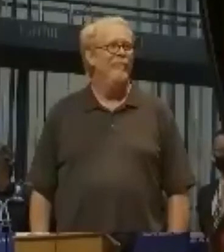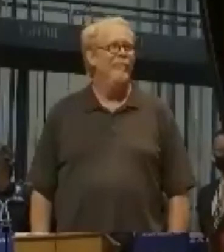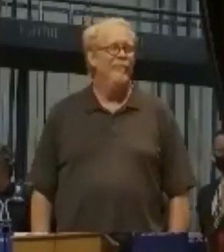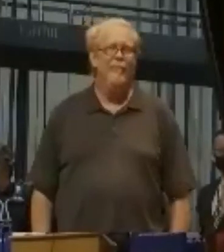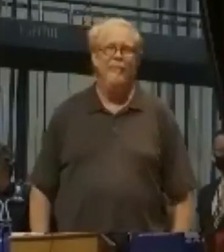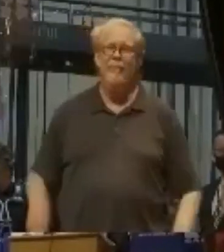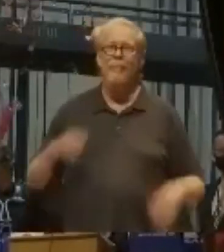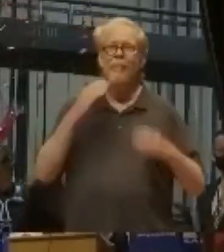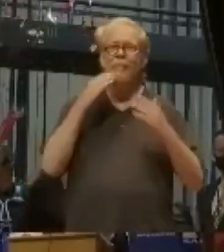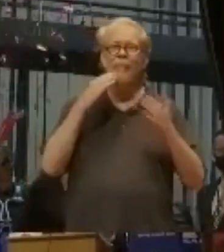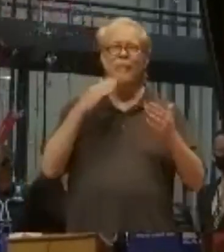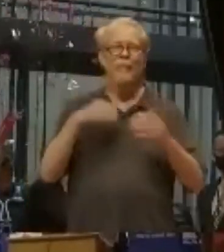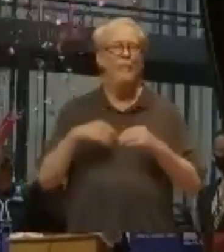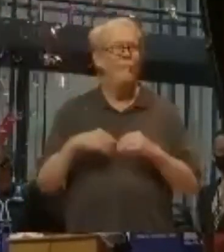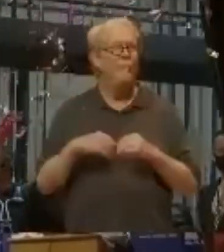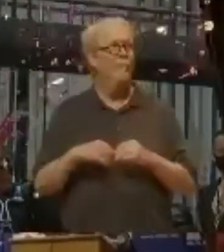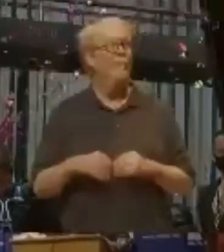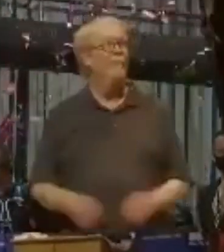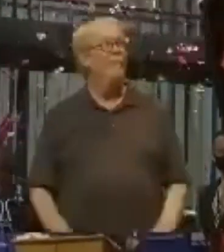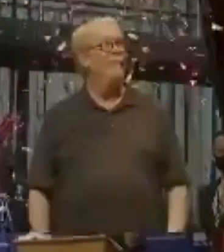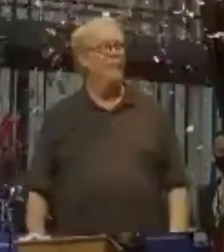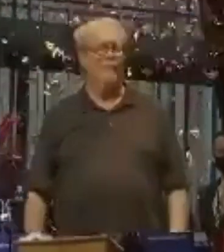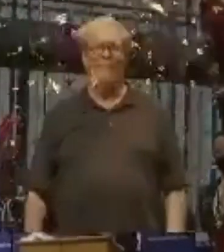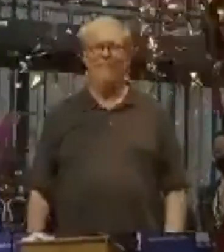Thank you. Next slide.